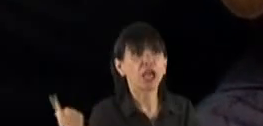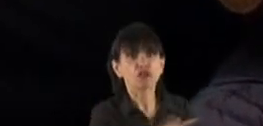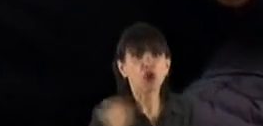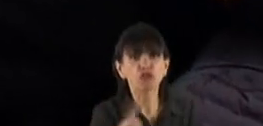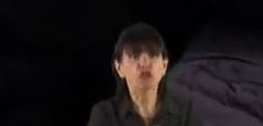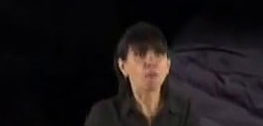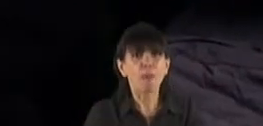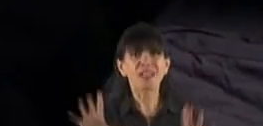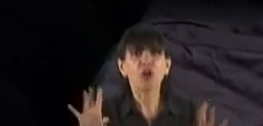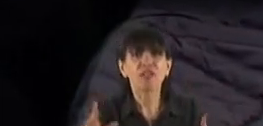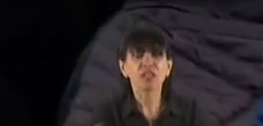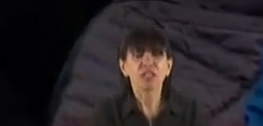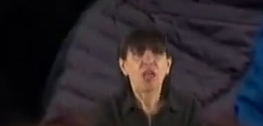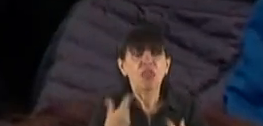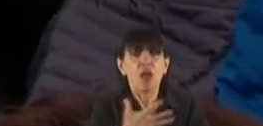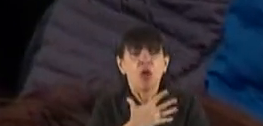viviendo.